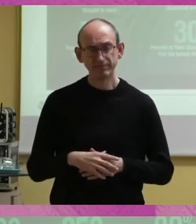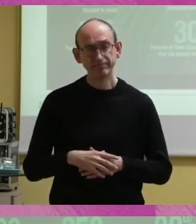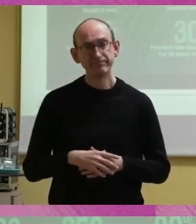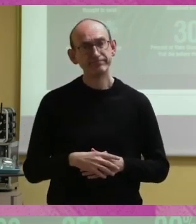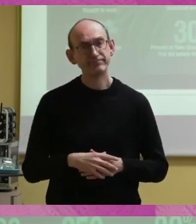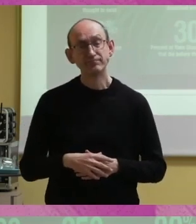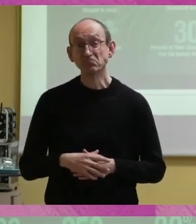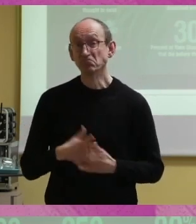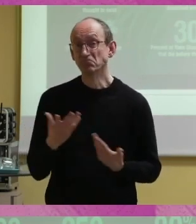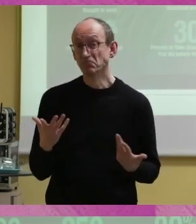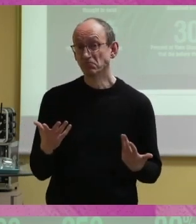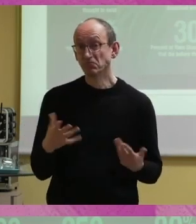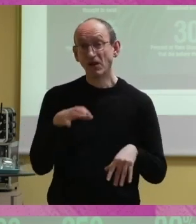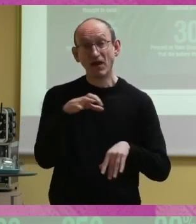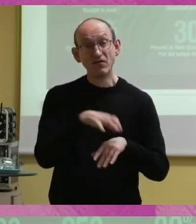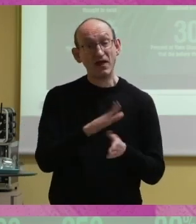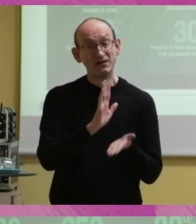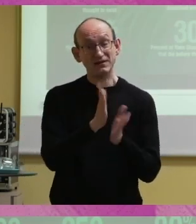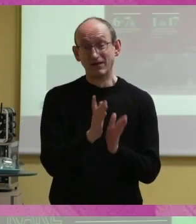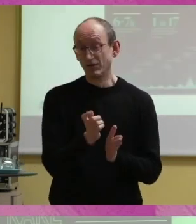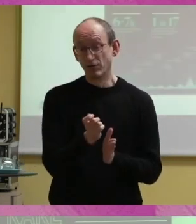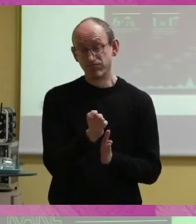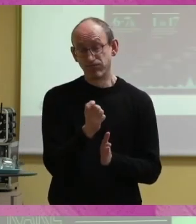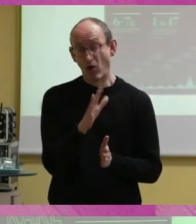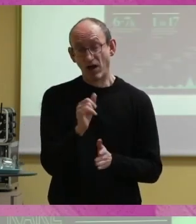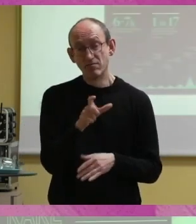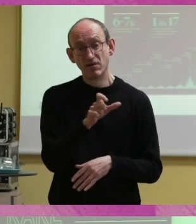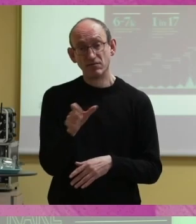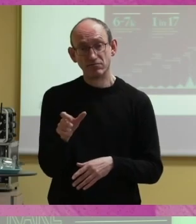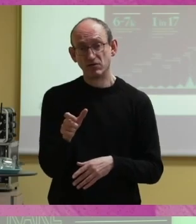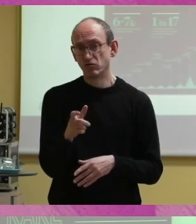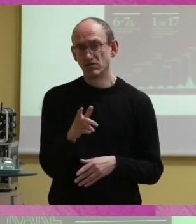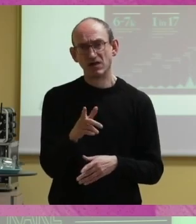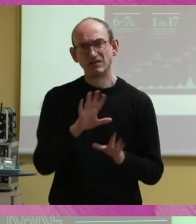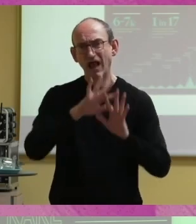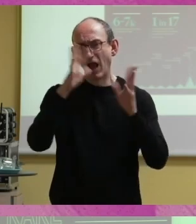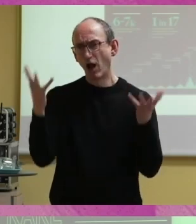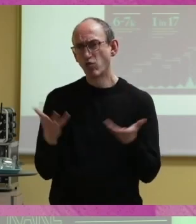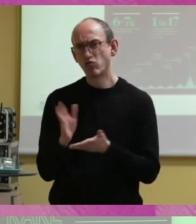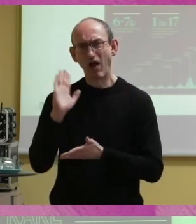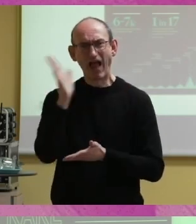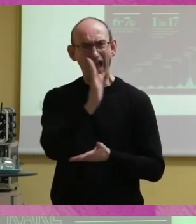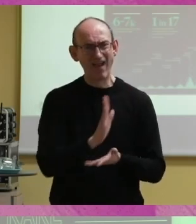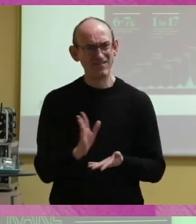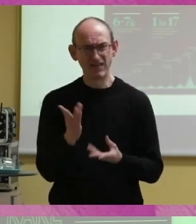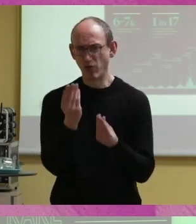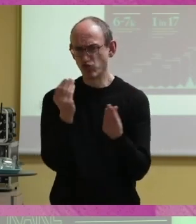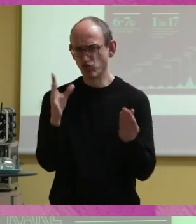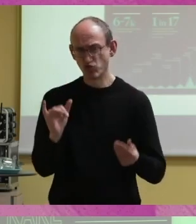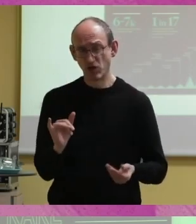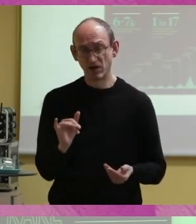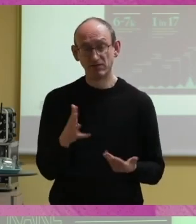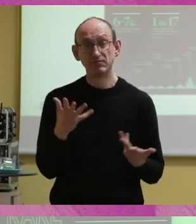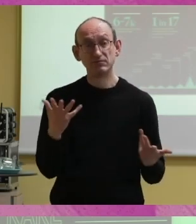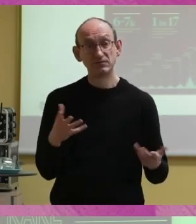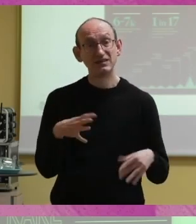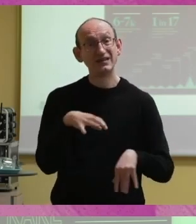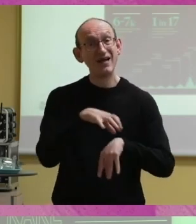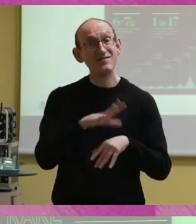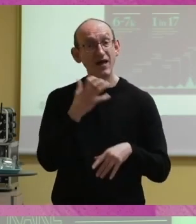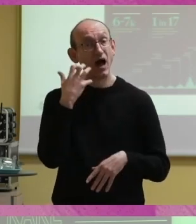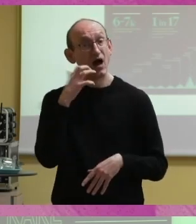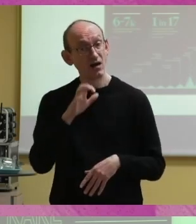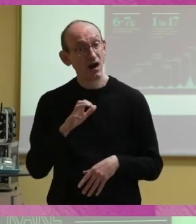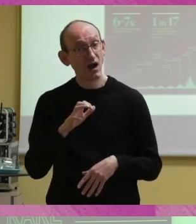Que bueno, que pocas tienen tratamiento y que hay mucha gente afectada alrededor del mundo, ¿no?, a nivel global. Por lo tanto, enfermedades